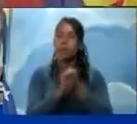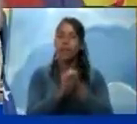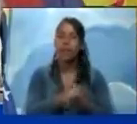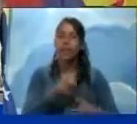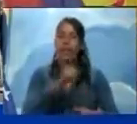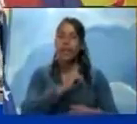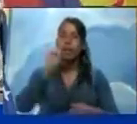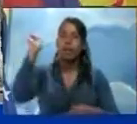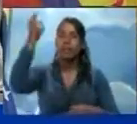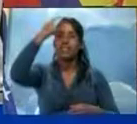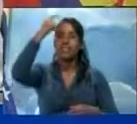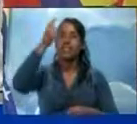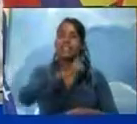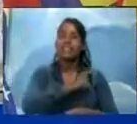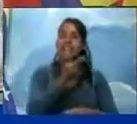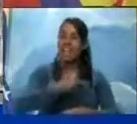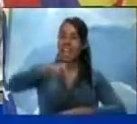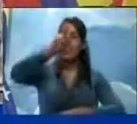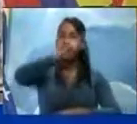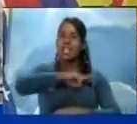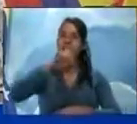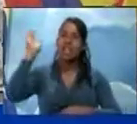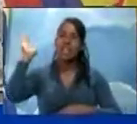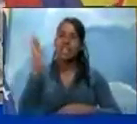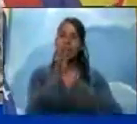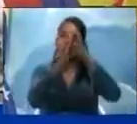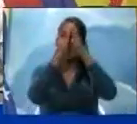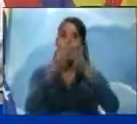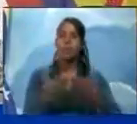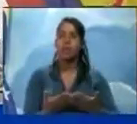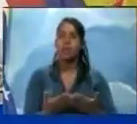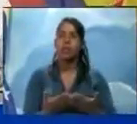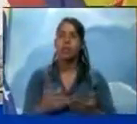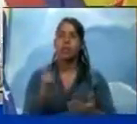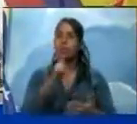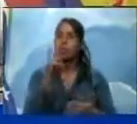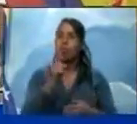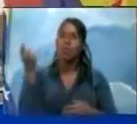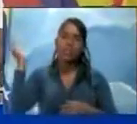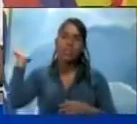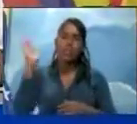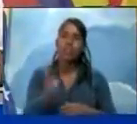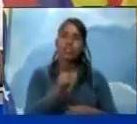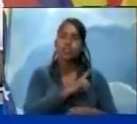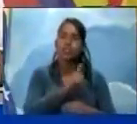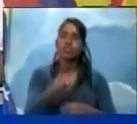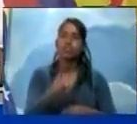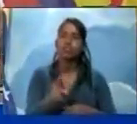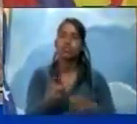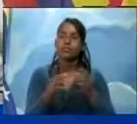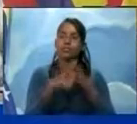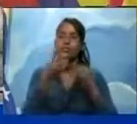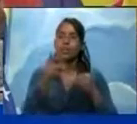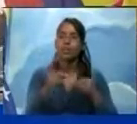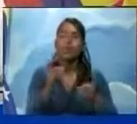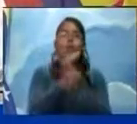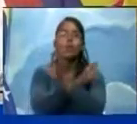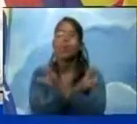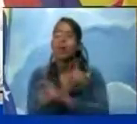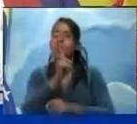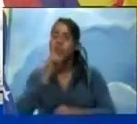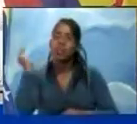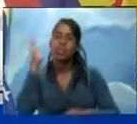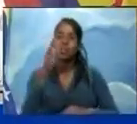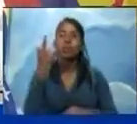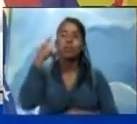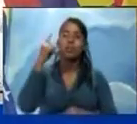La presidenta de Argentina no le trajo, amados hermanos, un juguete, no le